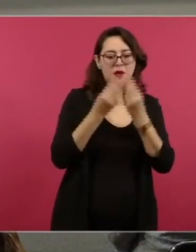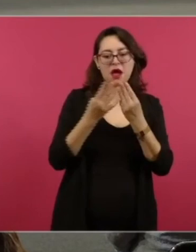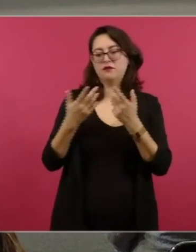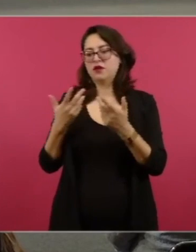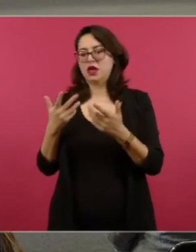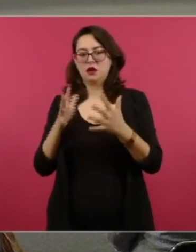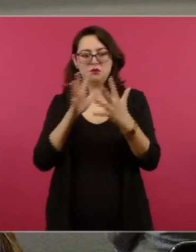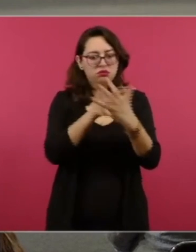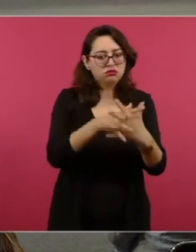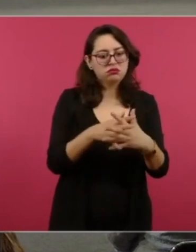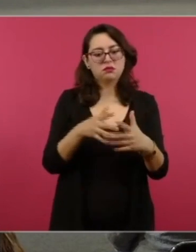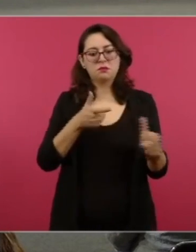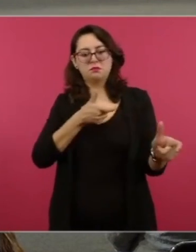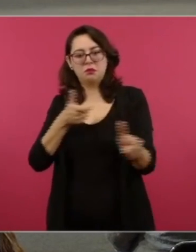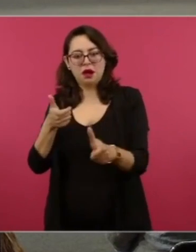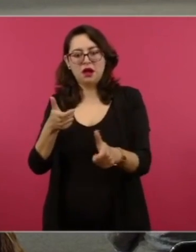Siempre